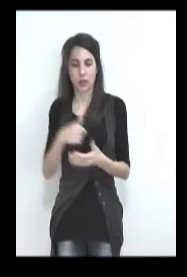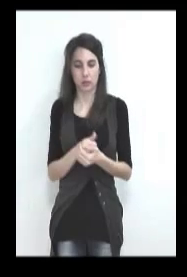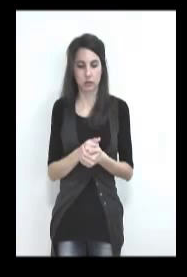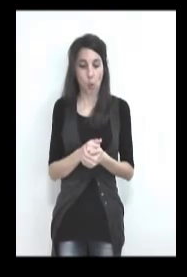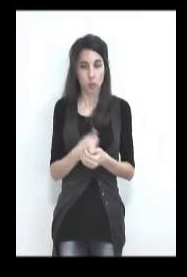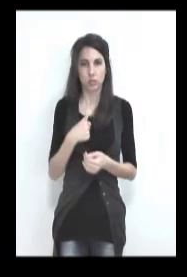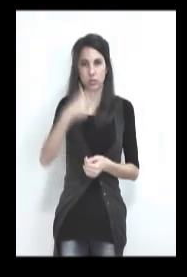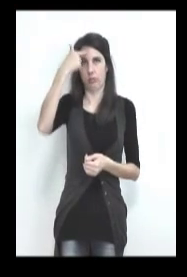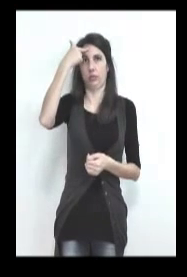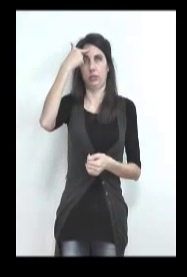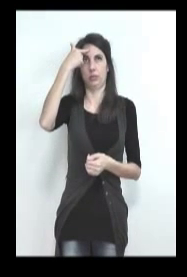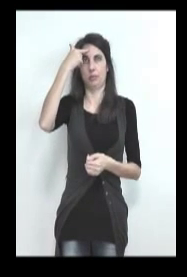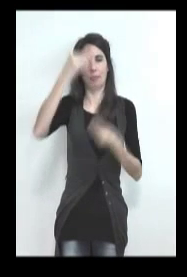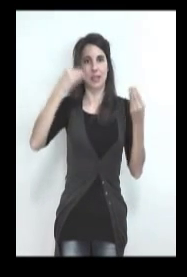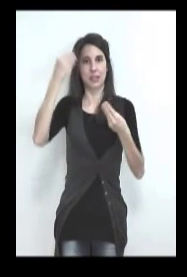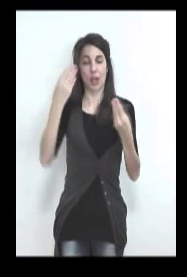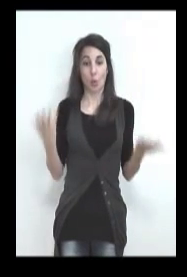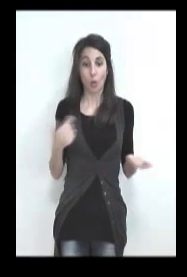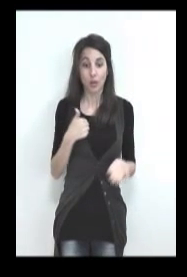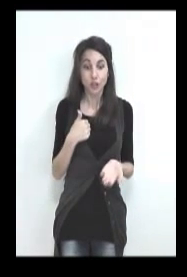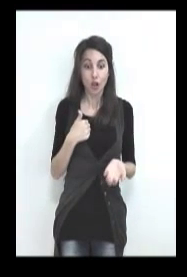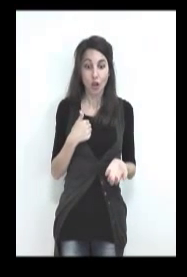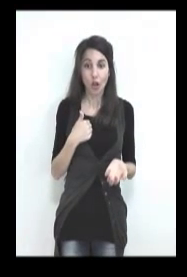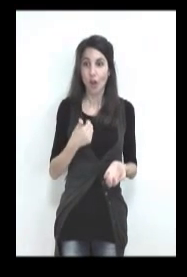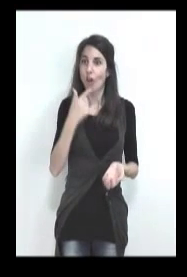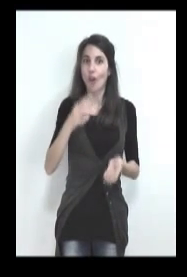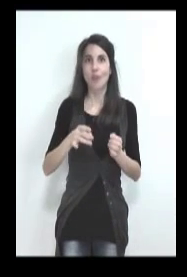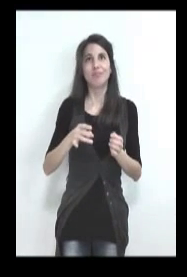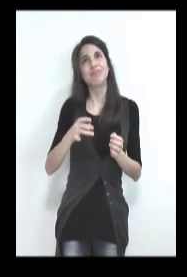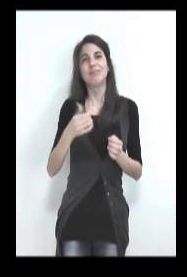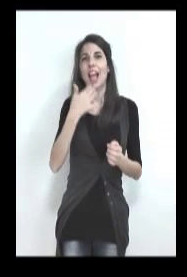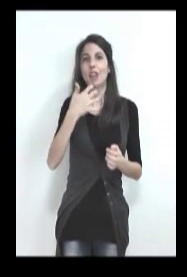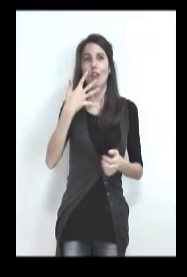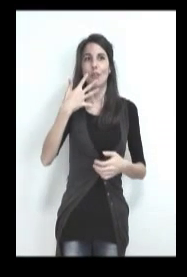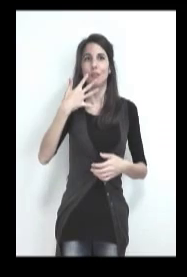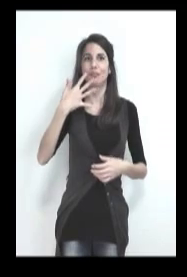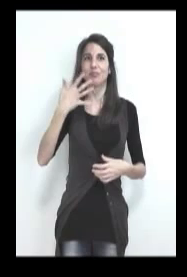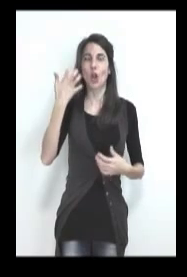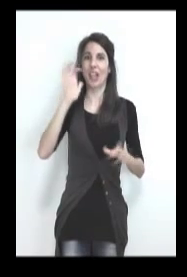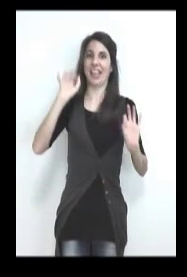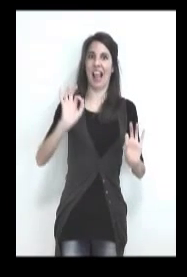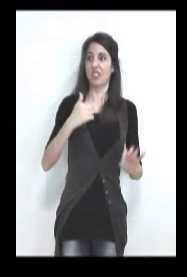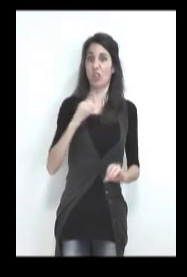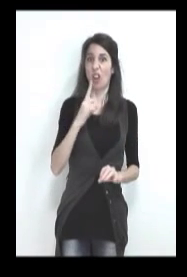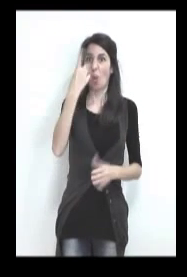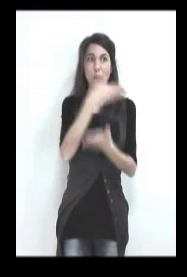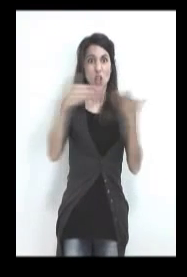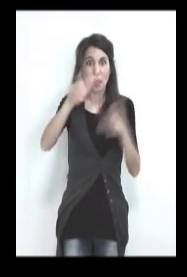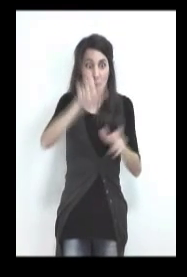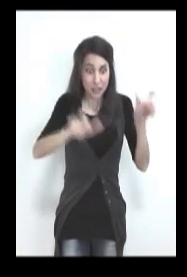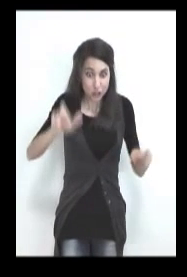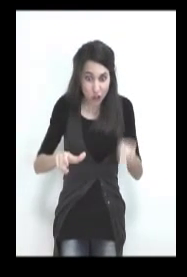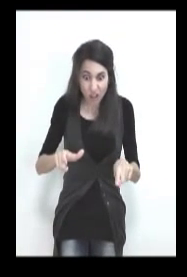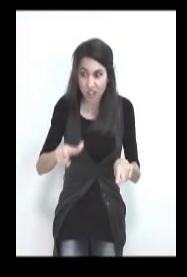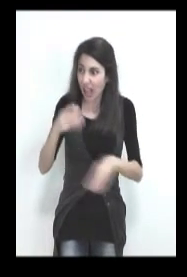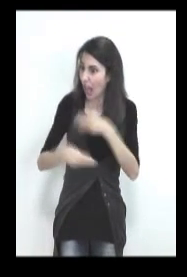singular. Hay al menos 1 millón de personas que hacen lo mismo que yo. Porque si ha llegado un estudio para que alguien